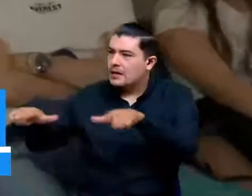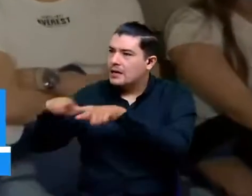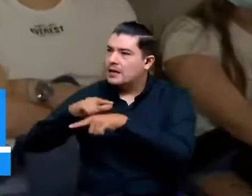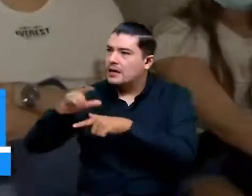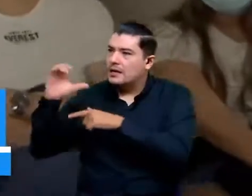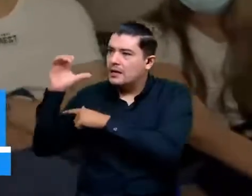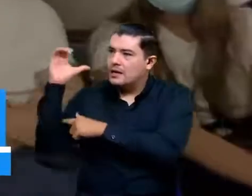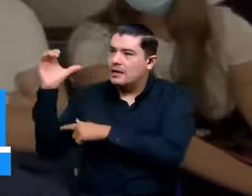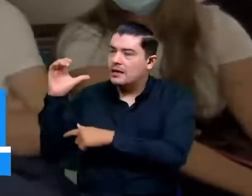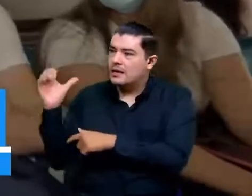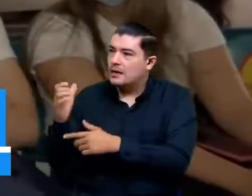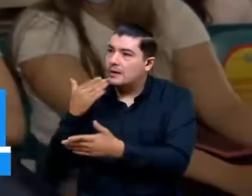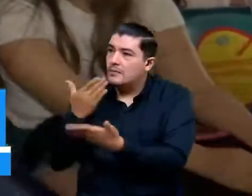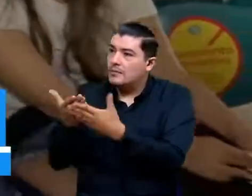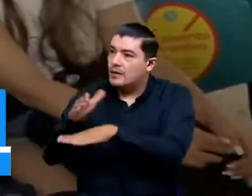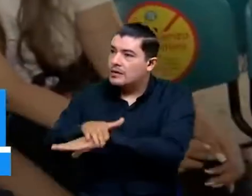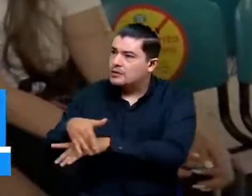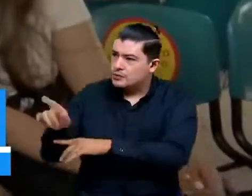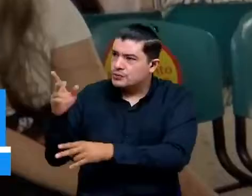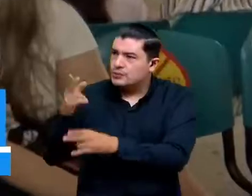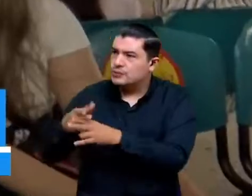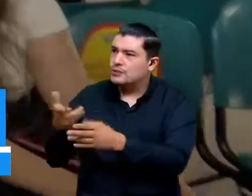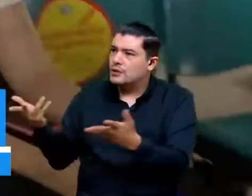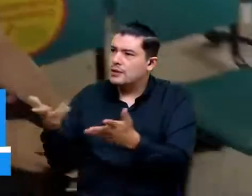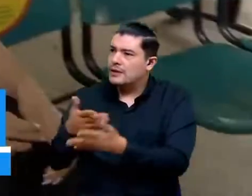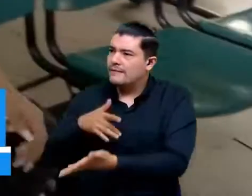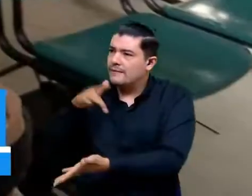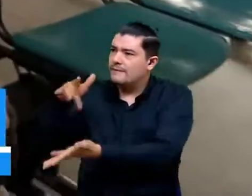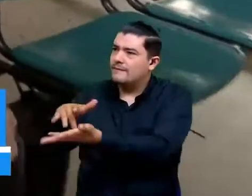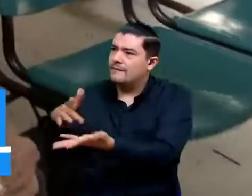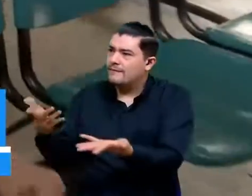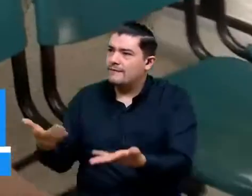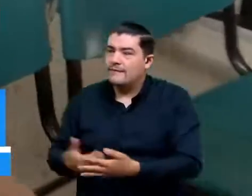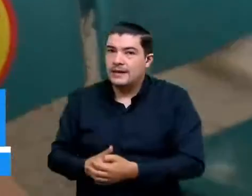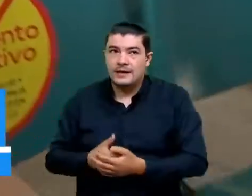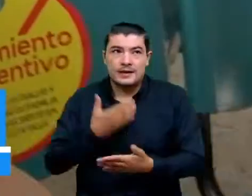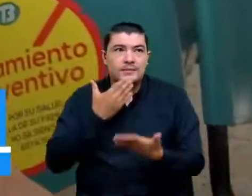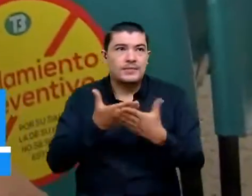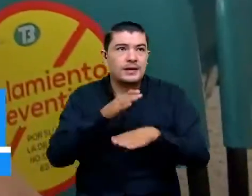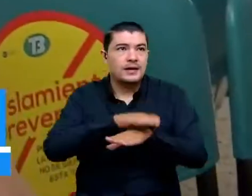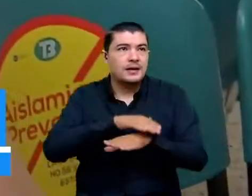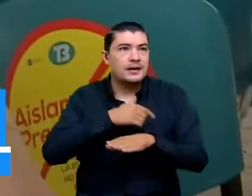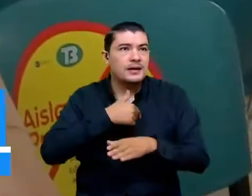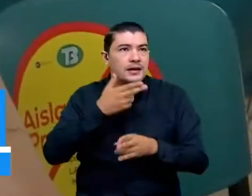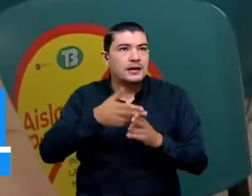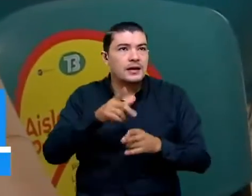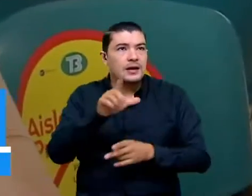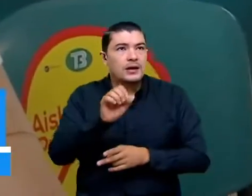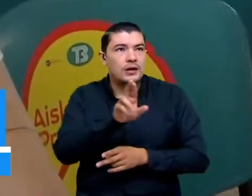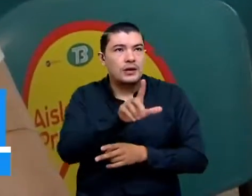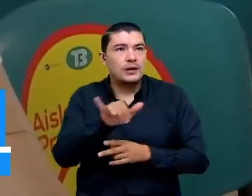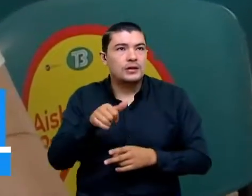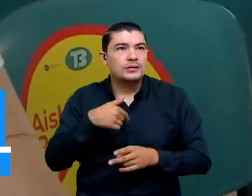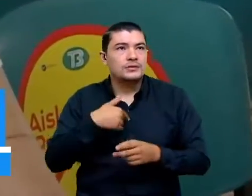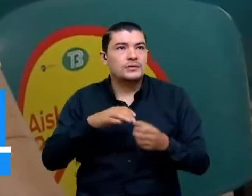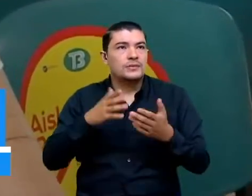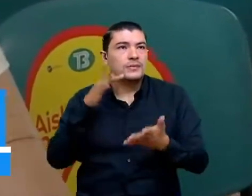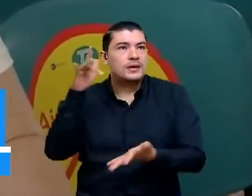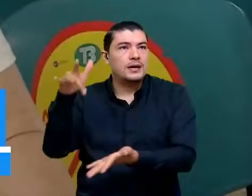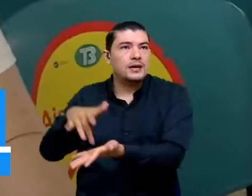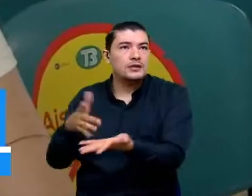de Colombia. Buenas tardes, su nombre por favor y hacia dónde se dirige. Buenas tardes, mi nombre es Lois Cantillo, me dirijo a la ciudad de Barranca